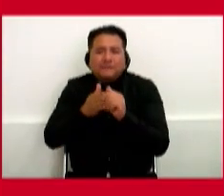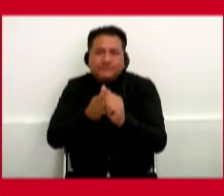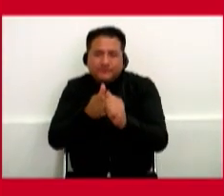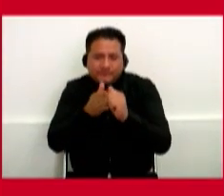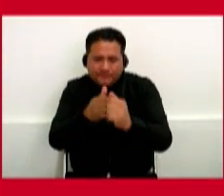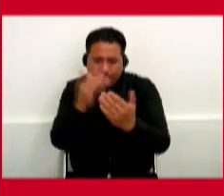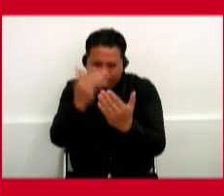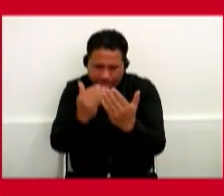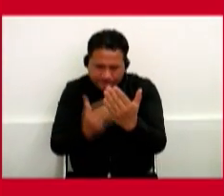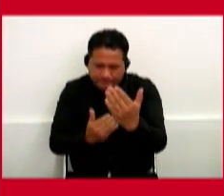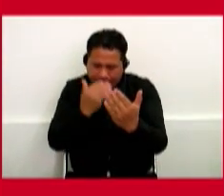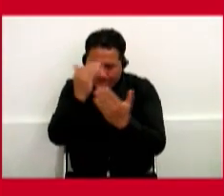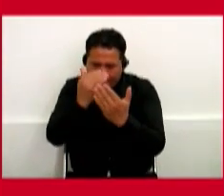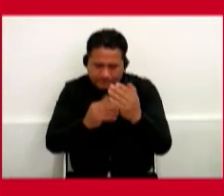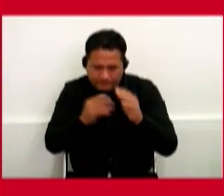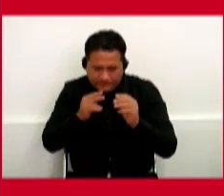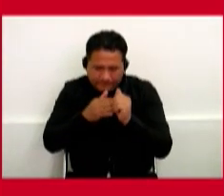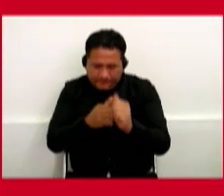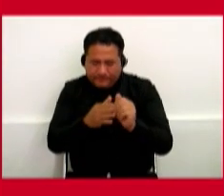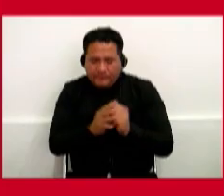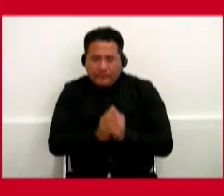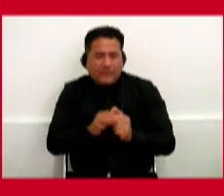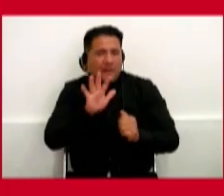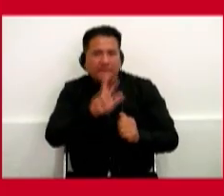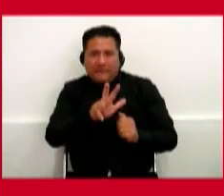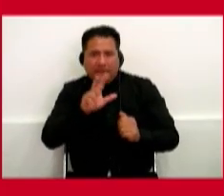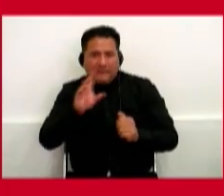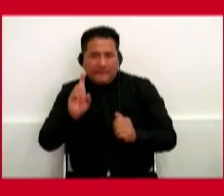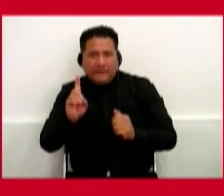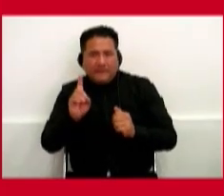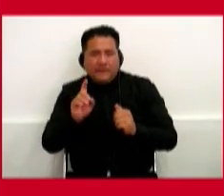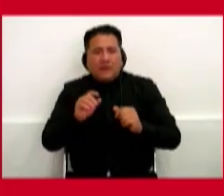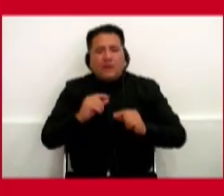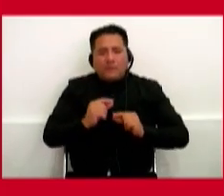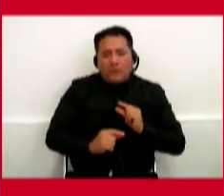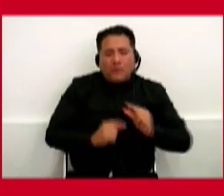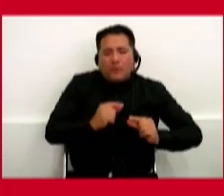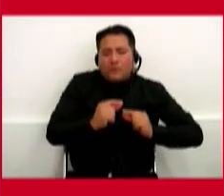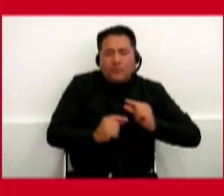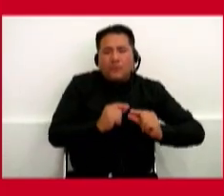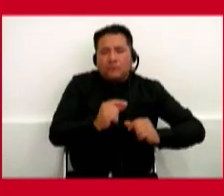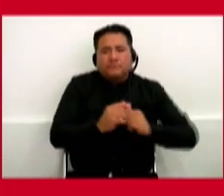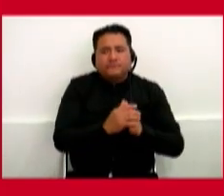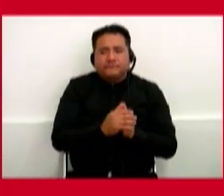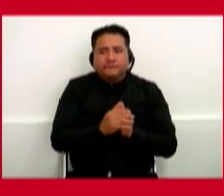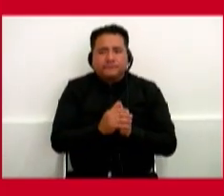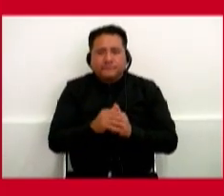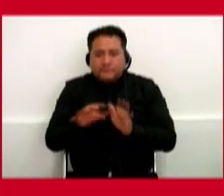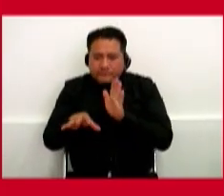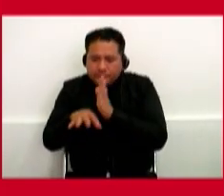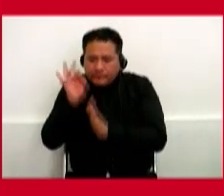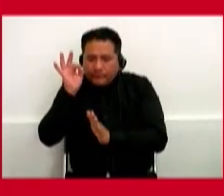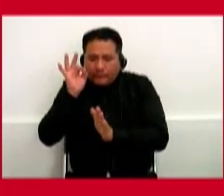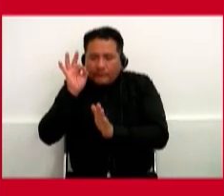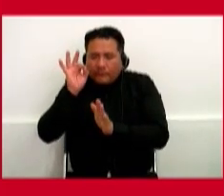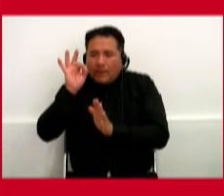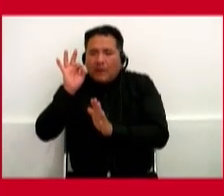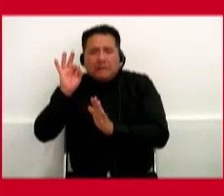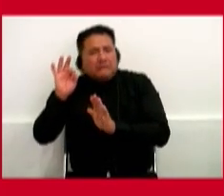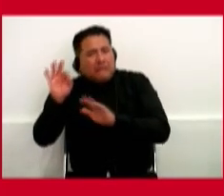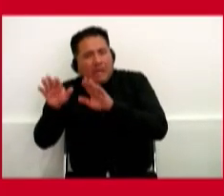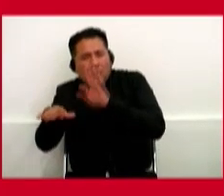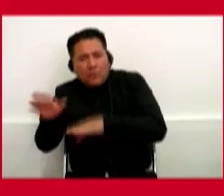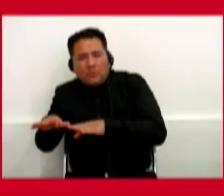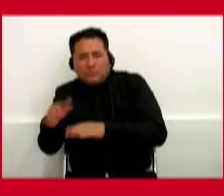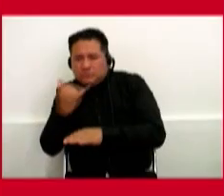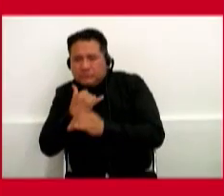de un análisis 3D paso a paso y de alguna manera también ubicar los posibles errores, las posibles fuentes de error que podemos